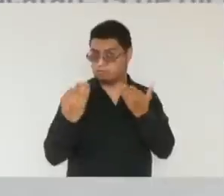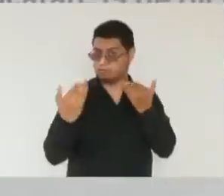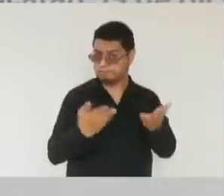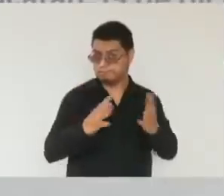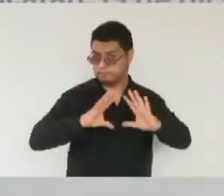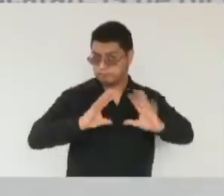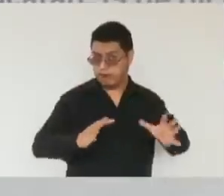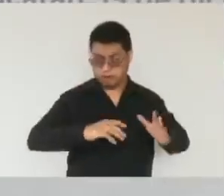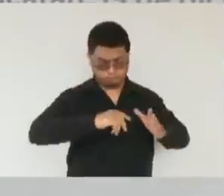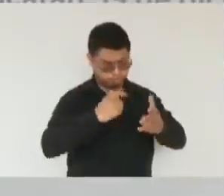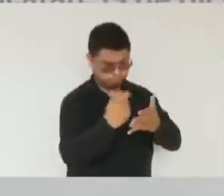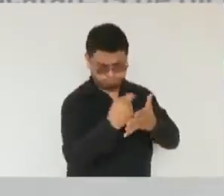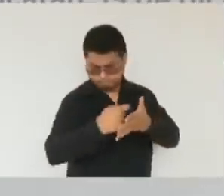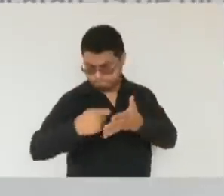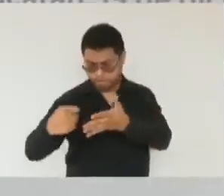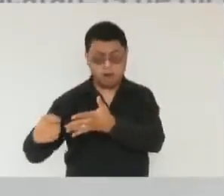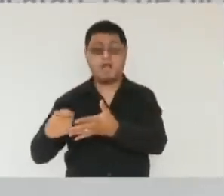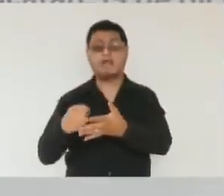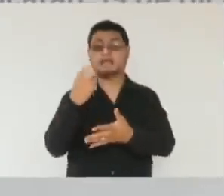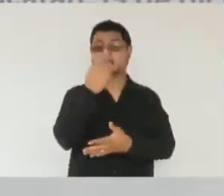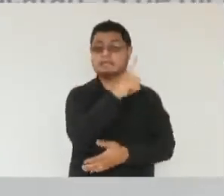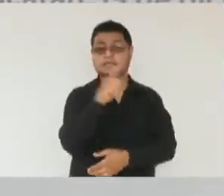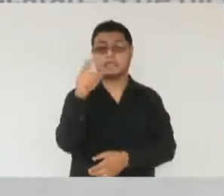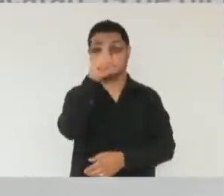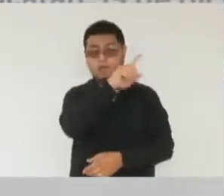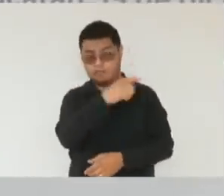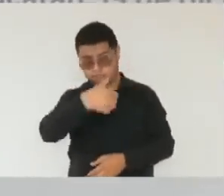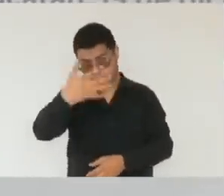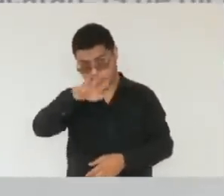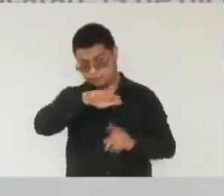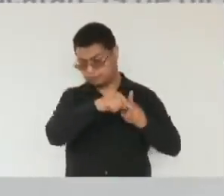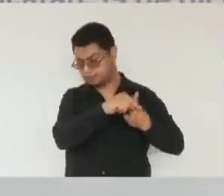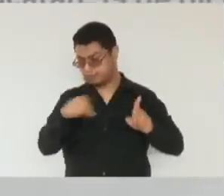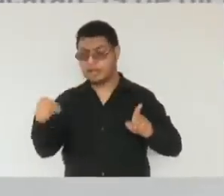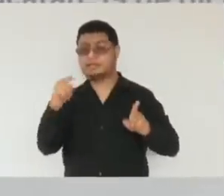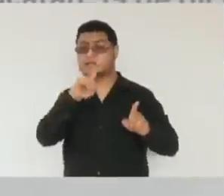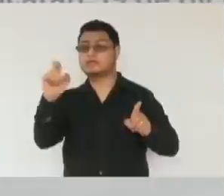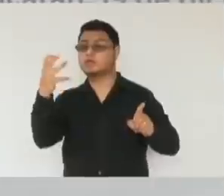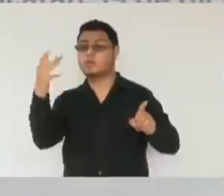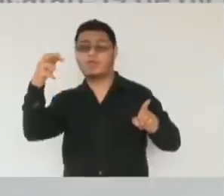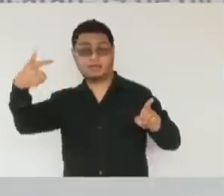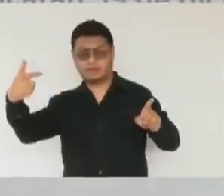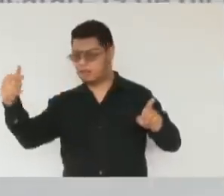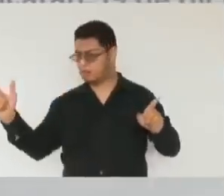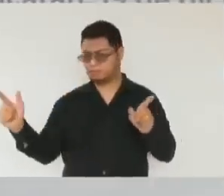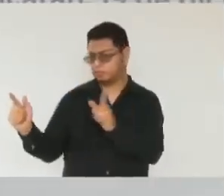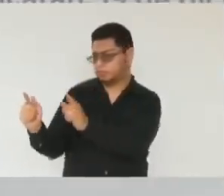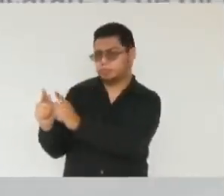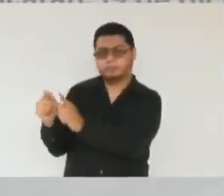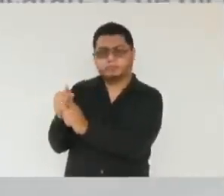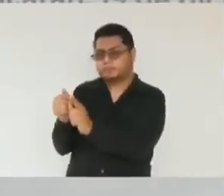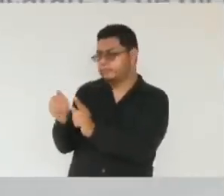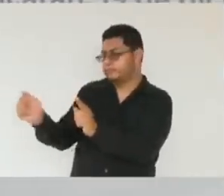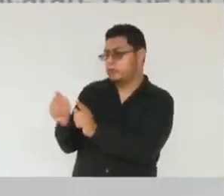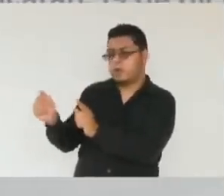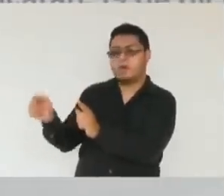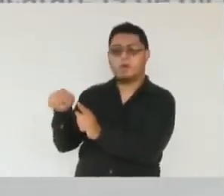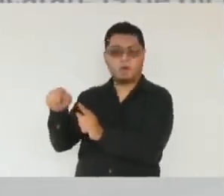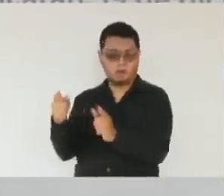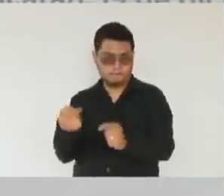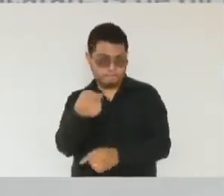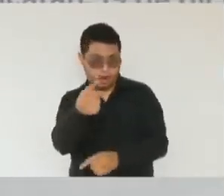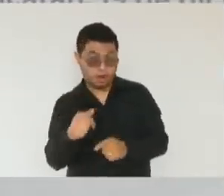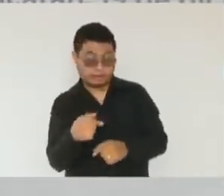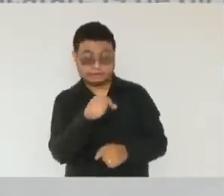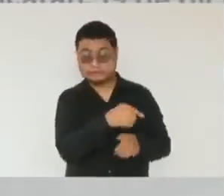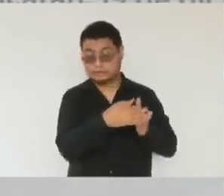ya diseñado en 110 de los 157 kilómetros que componen este tramo, lo que significa en términos porcentuales un avance